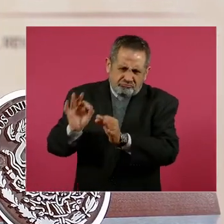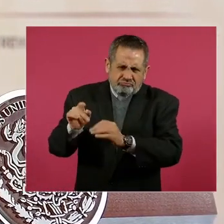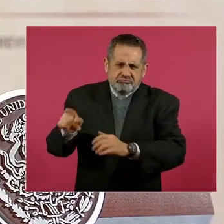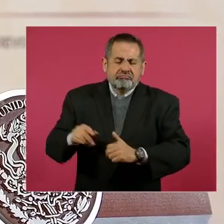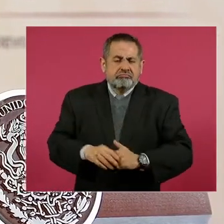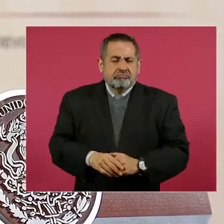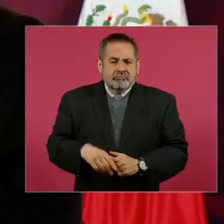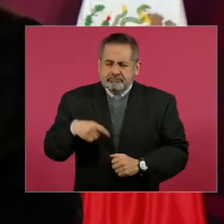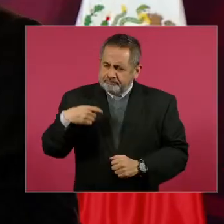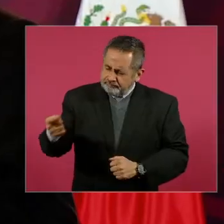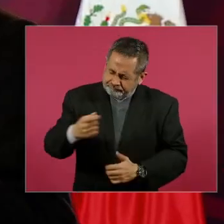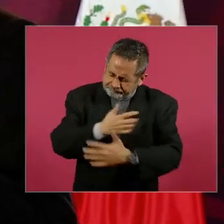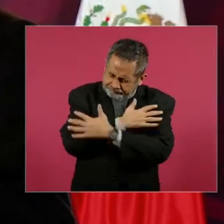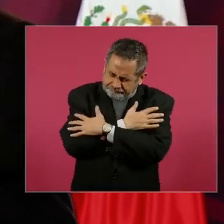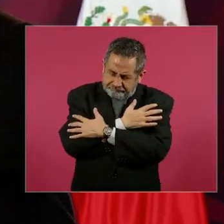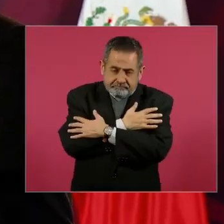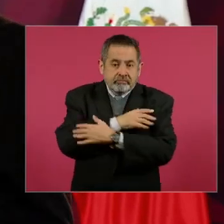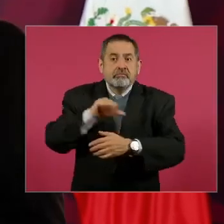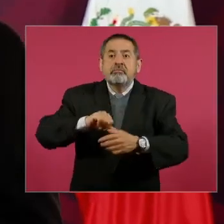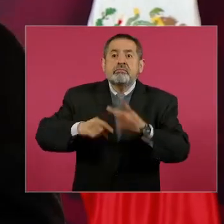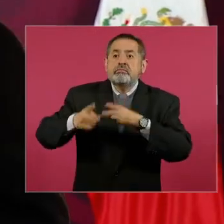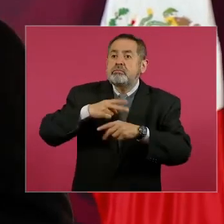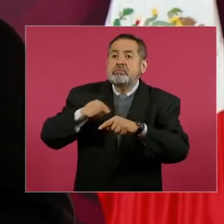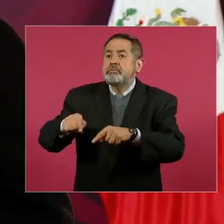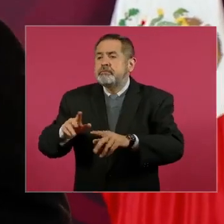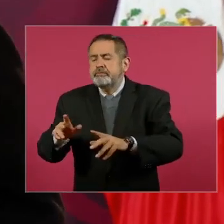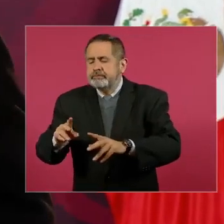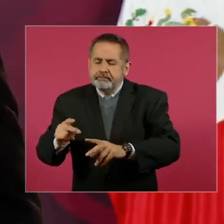y le mando un abrazo porque no vino hoy.